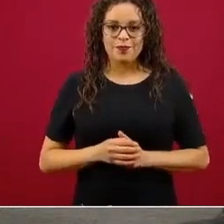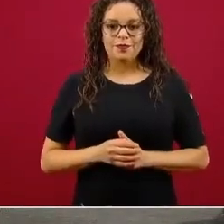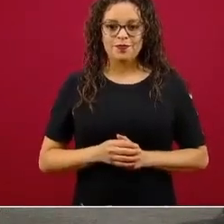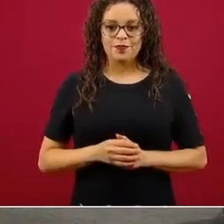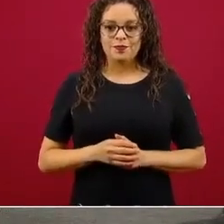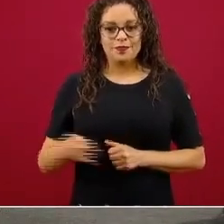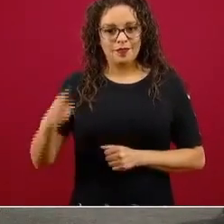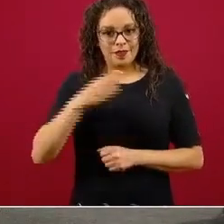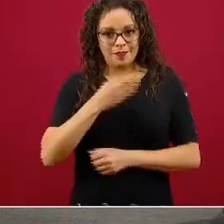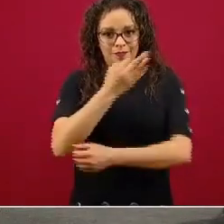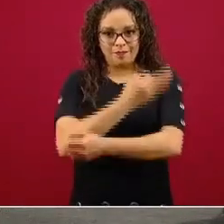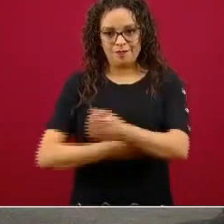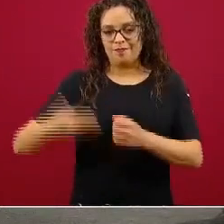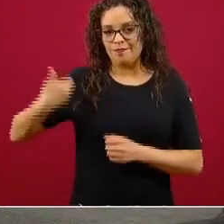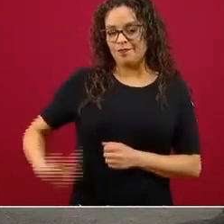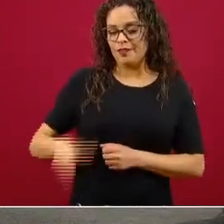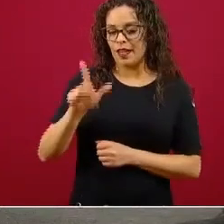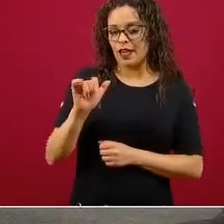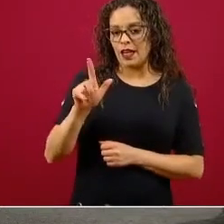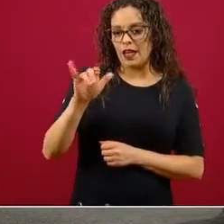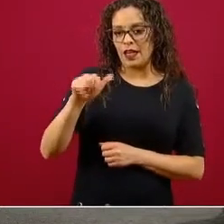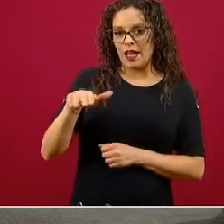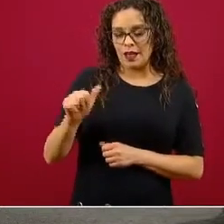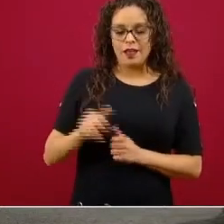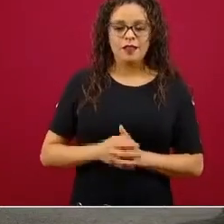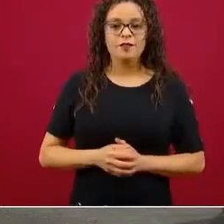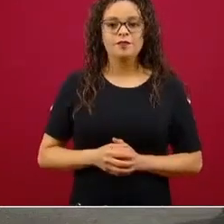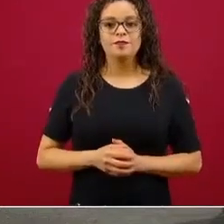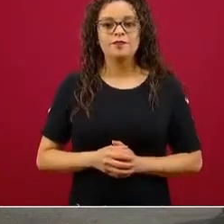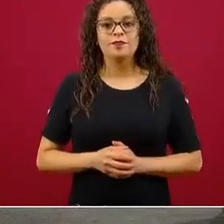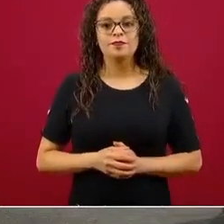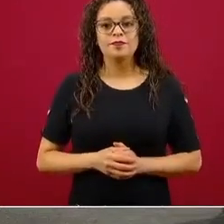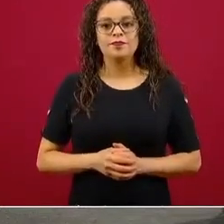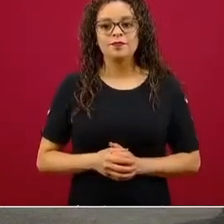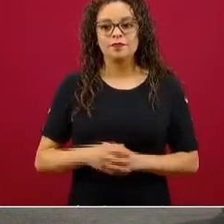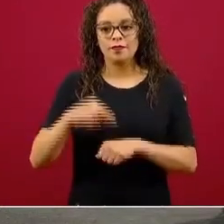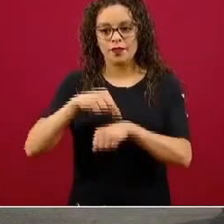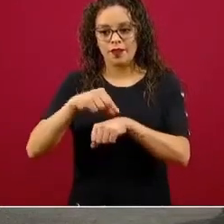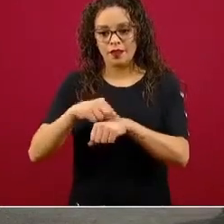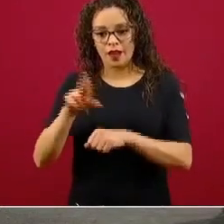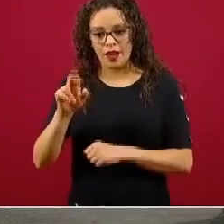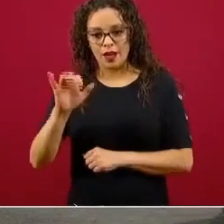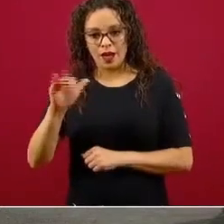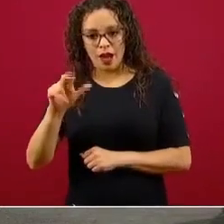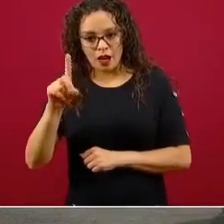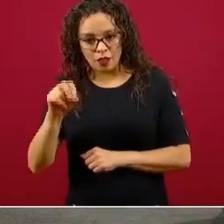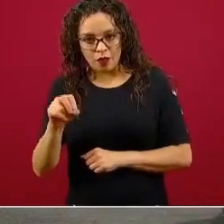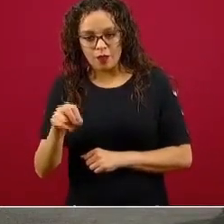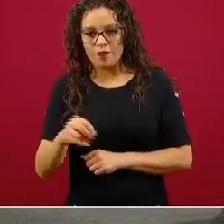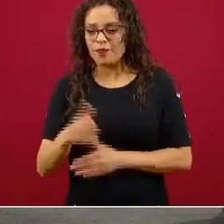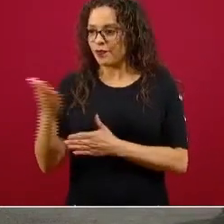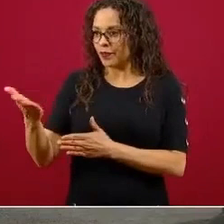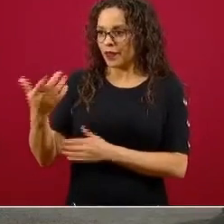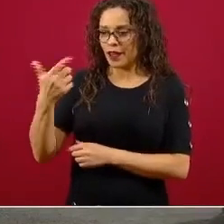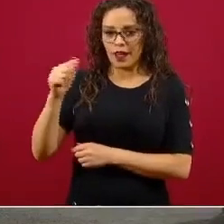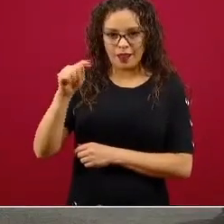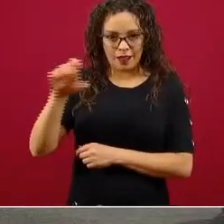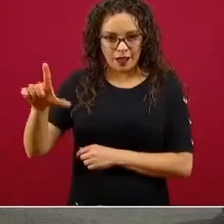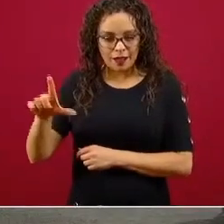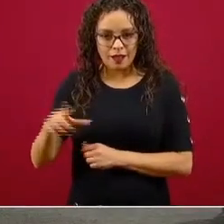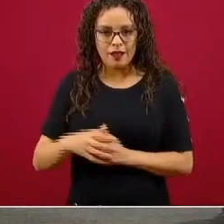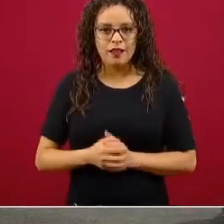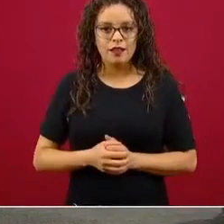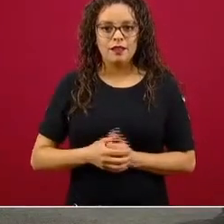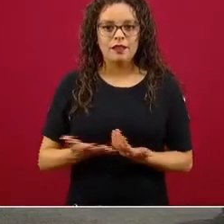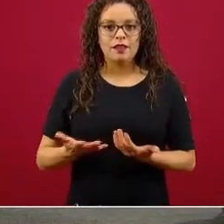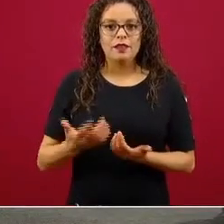Buenas tardes, Liliana Noble de Pulso Saludable. Doctor Ricardo Cortés, doctor Gatell, me voy a permitir, si no es un abuso,